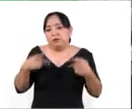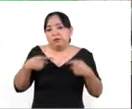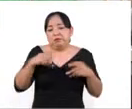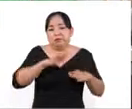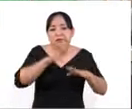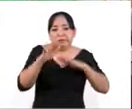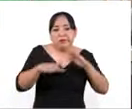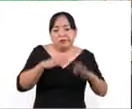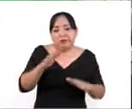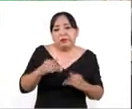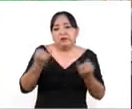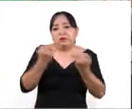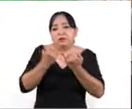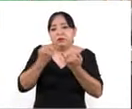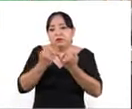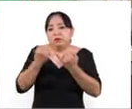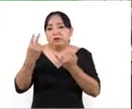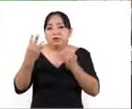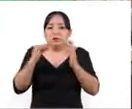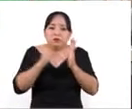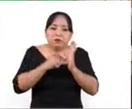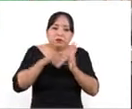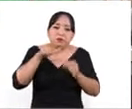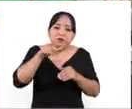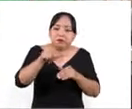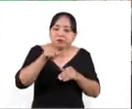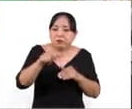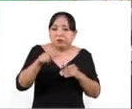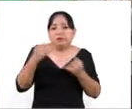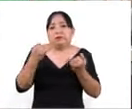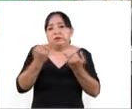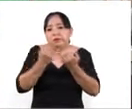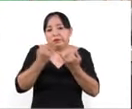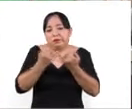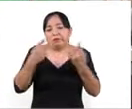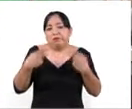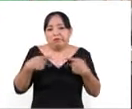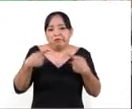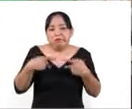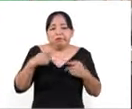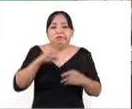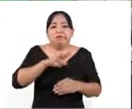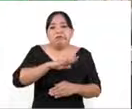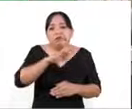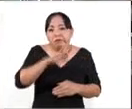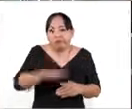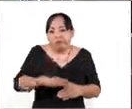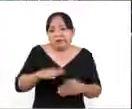Pero no hay, repito, científicamente nada que nos establezca algo sobre el 19 de septiembre.